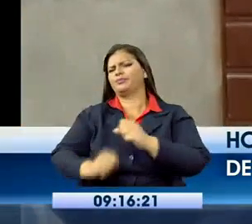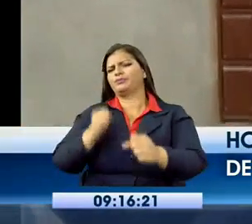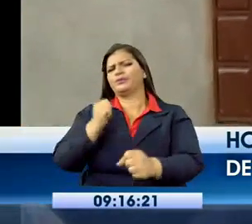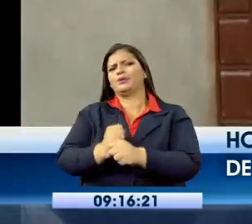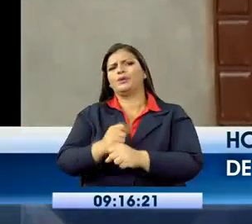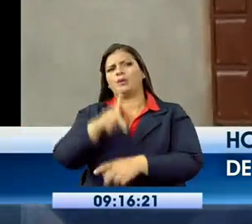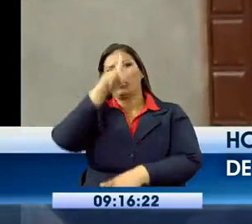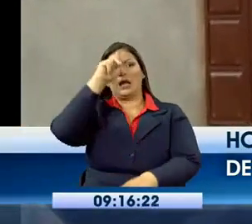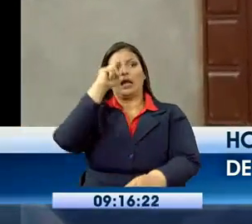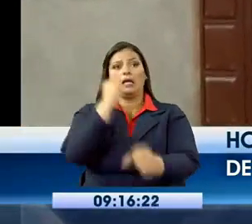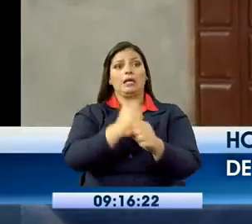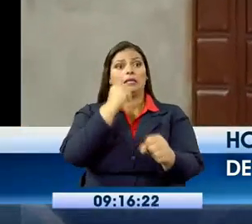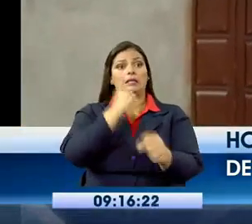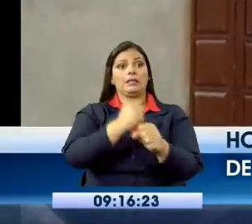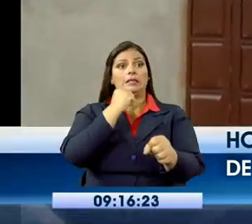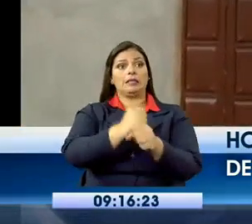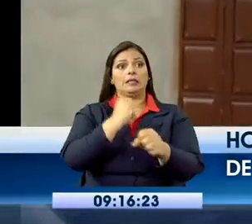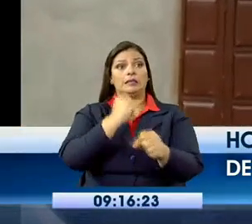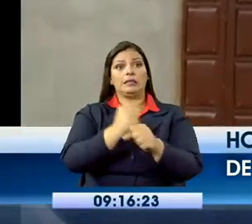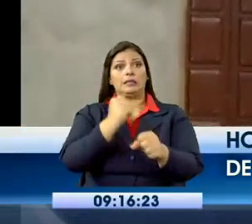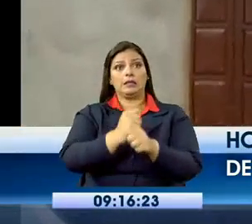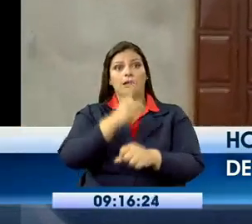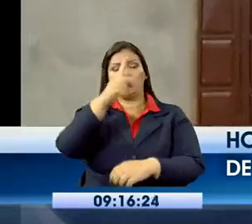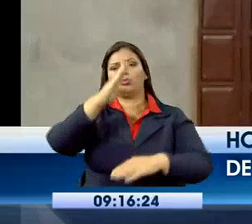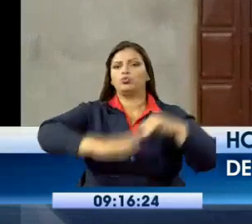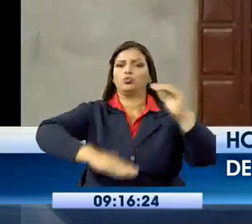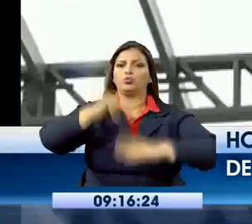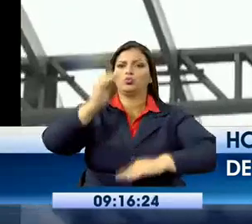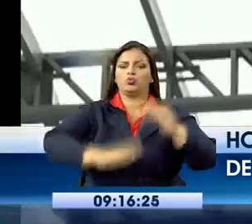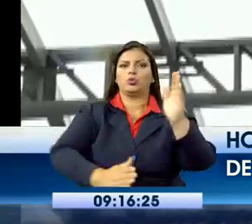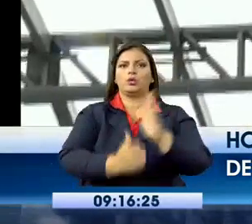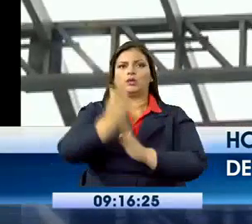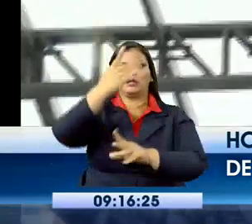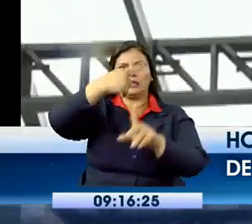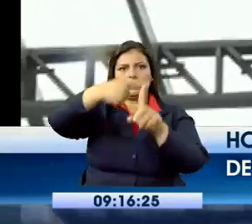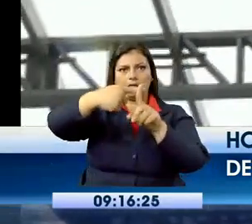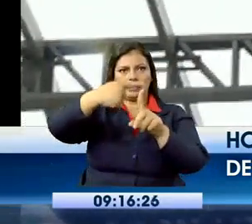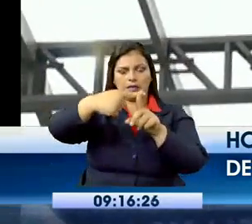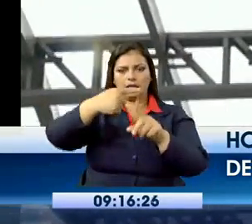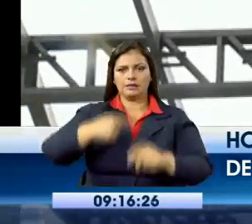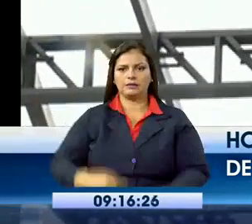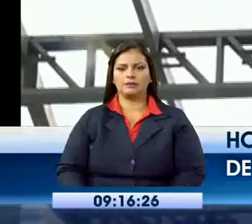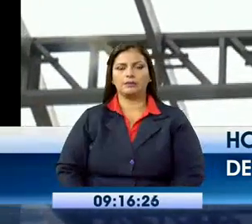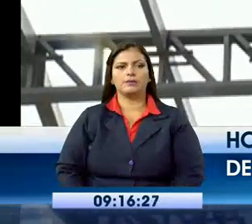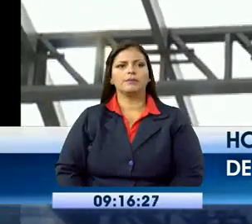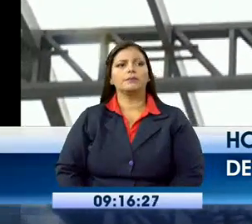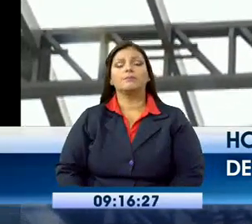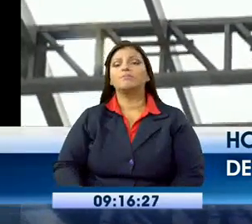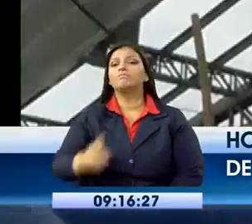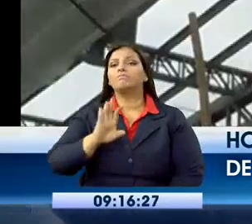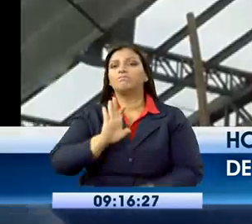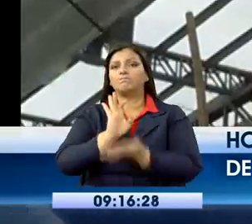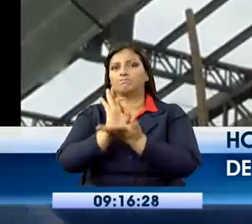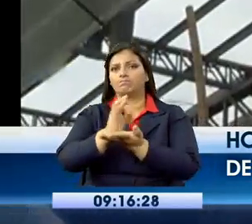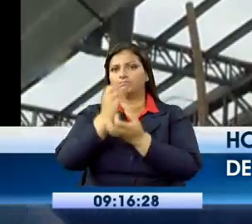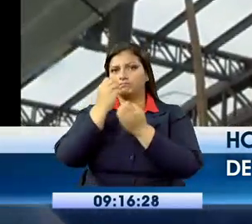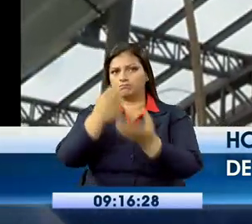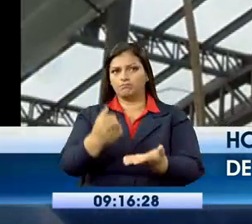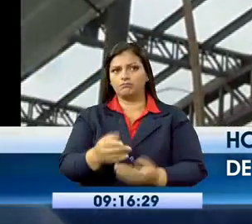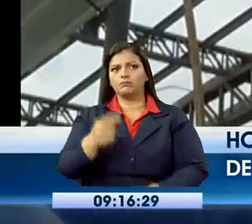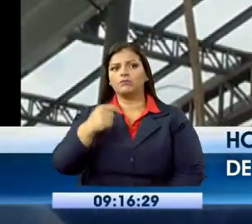mientras trabajaba como obrero en la construcción de una iglesia. Según testigos, transportaba tablas en la parte superior